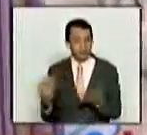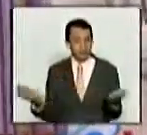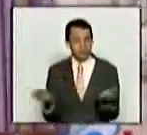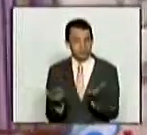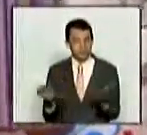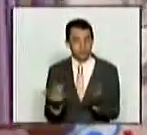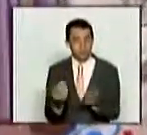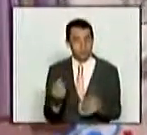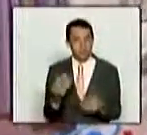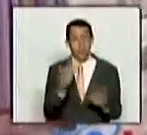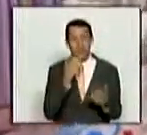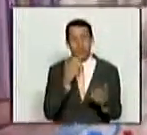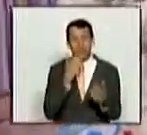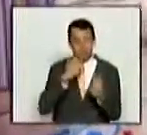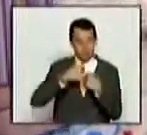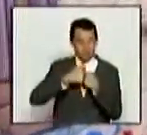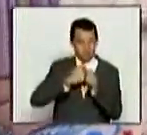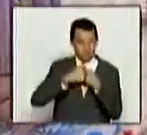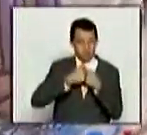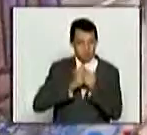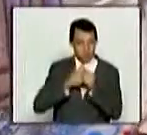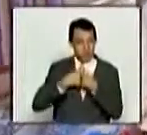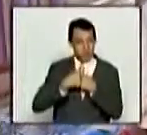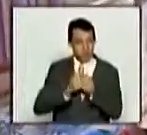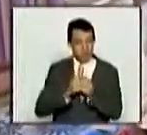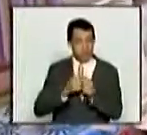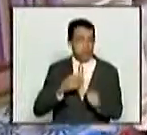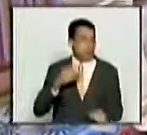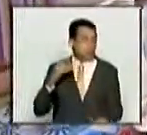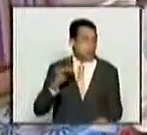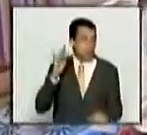en la oreja, ponemos un punto, va a su cerebro